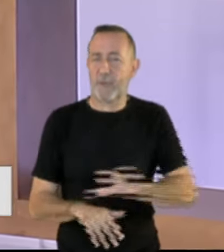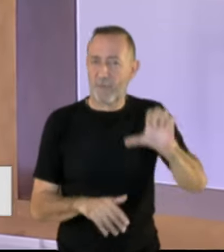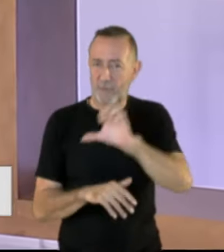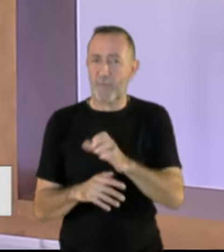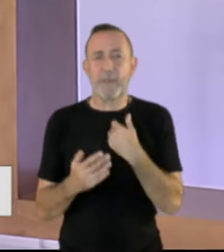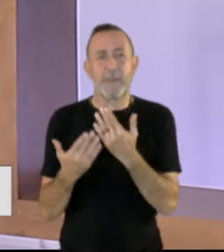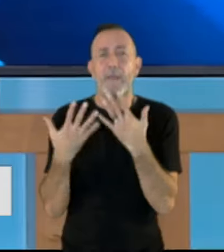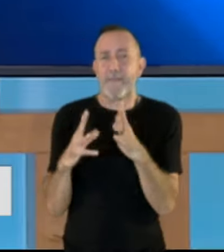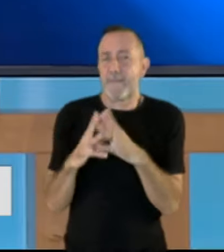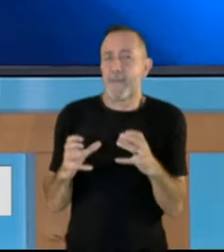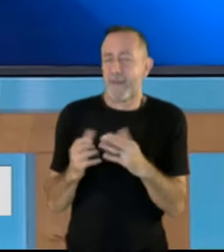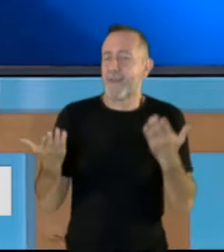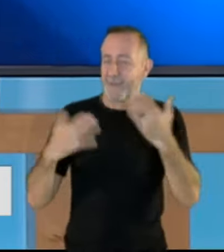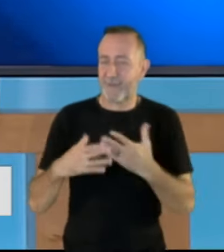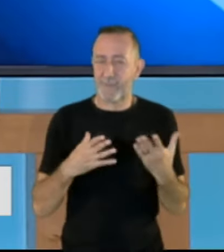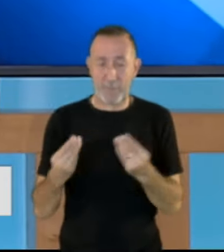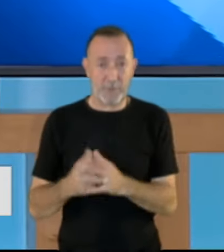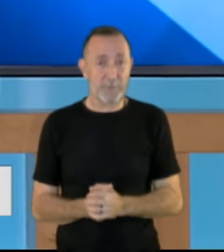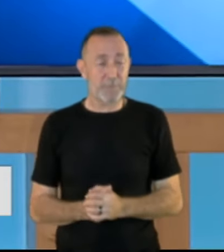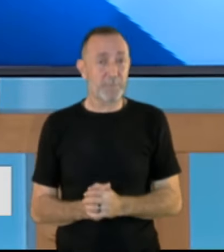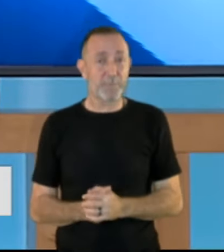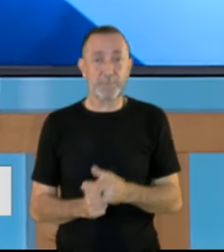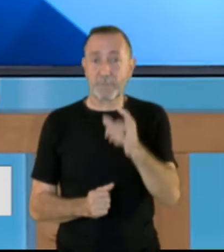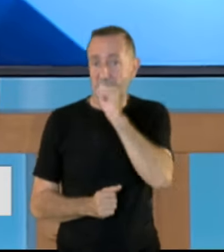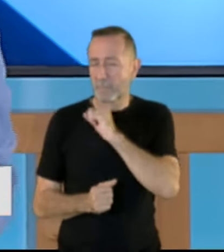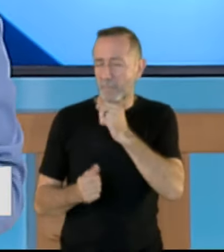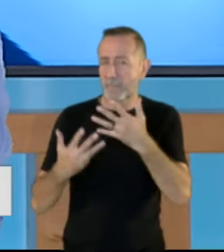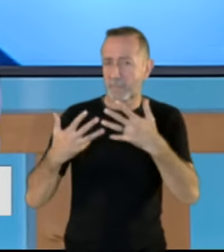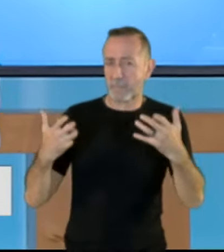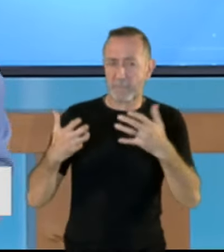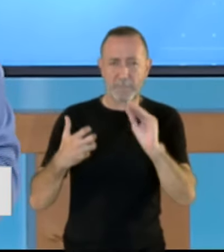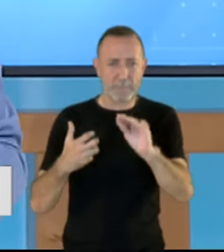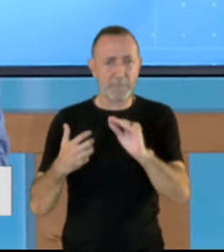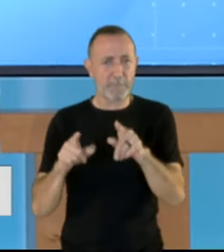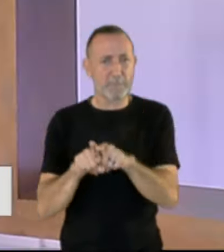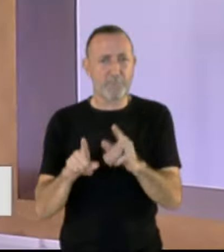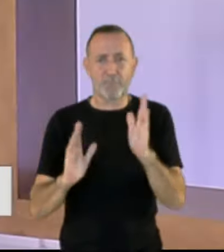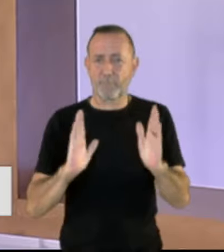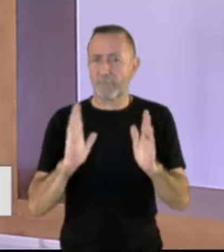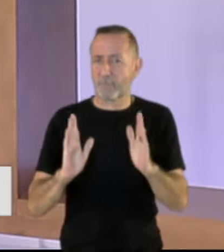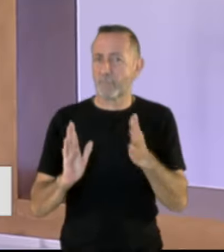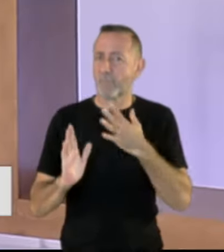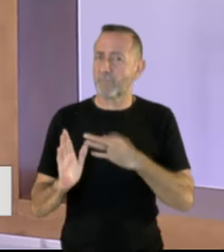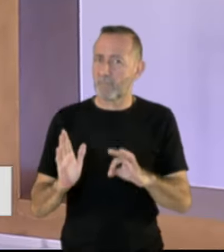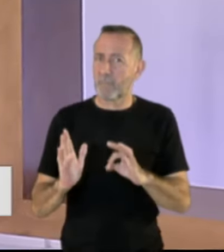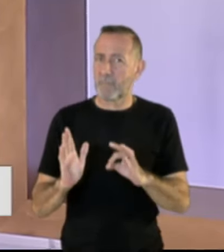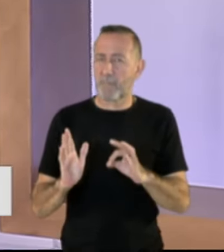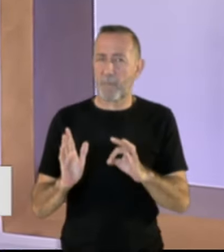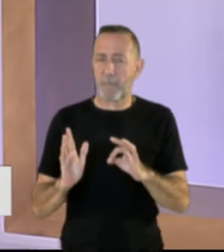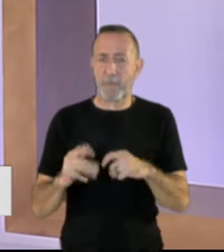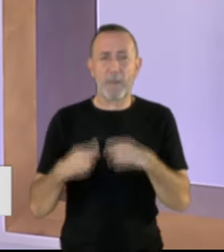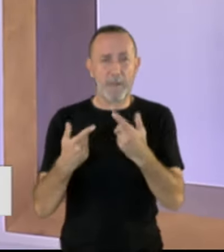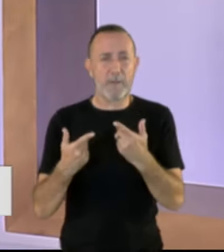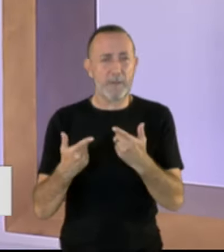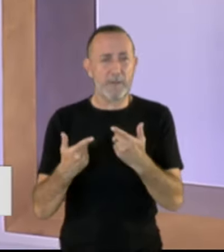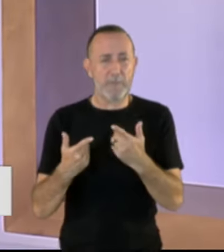canción enérgica un momento de fiesta que siempre puede resolver no con esta canción y hacernos venir arriba hoy estrena